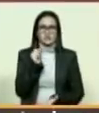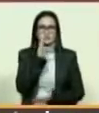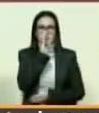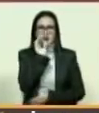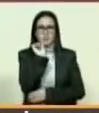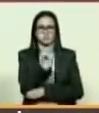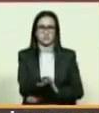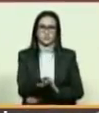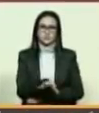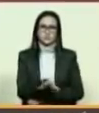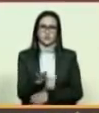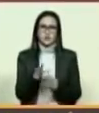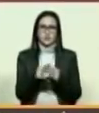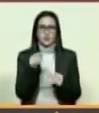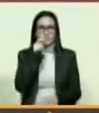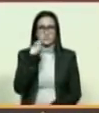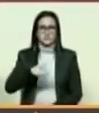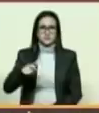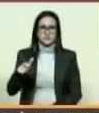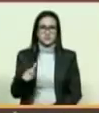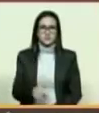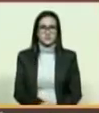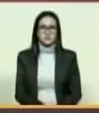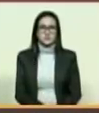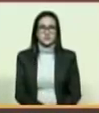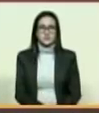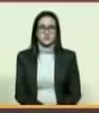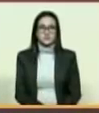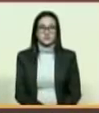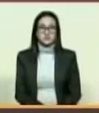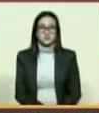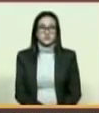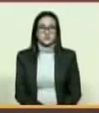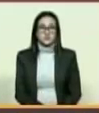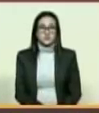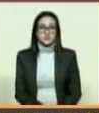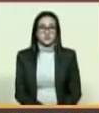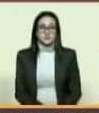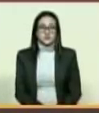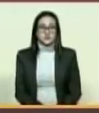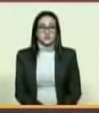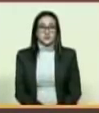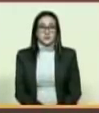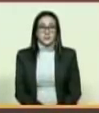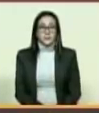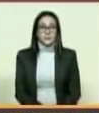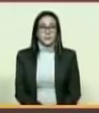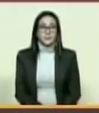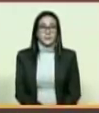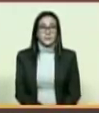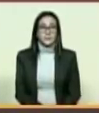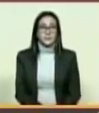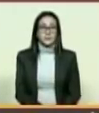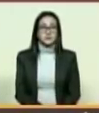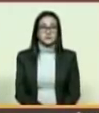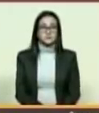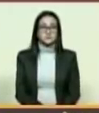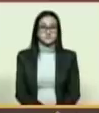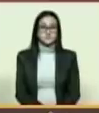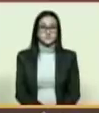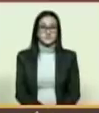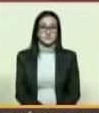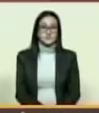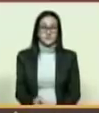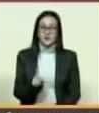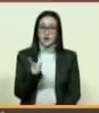a los beneficiarios. Cuando digan, como están diciendo, que no están de